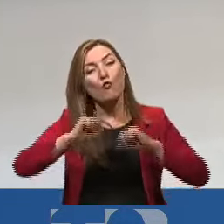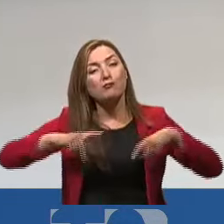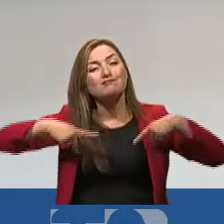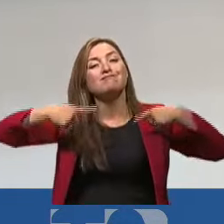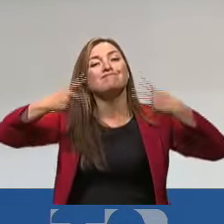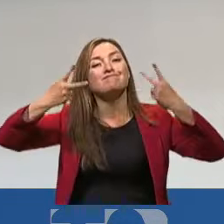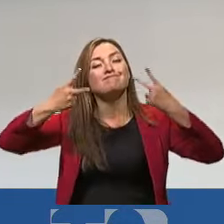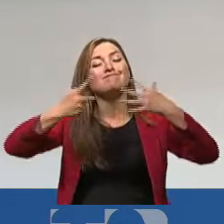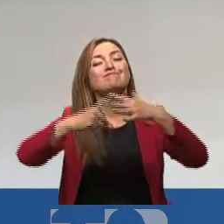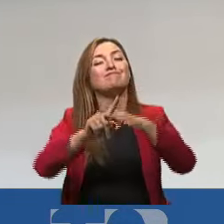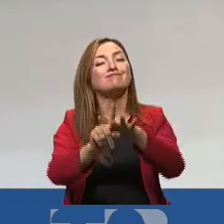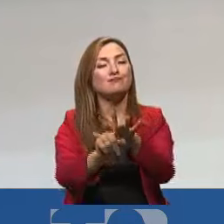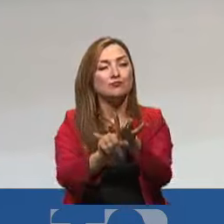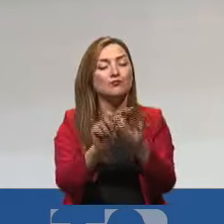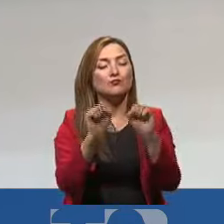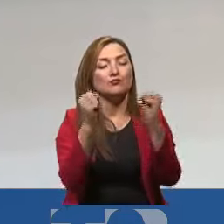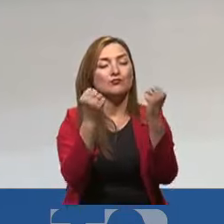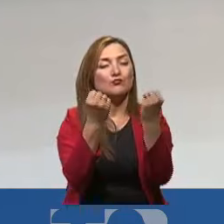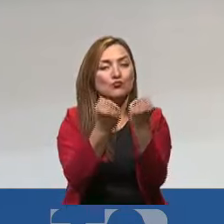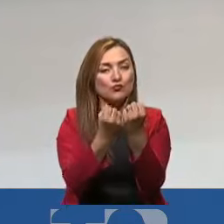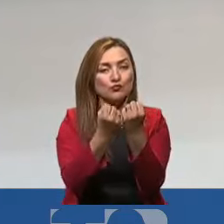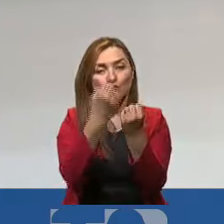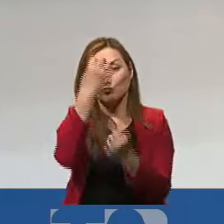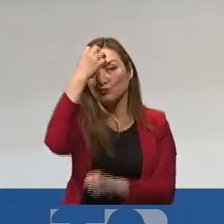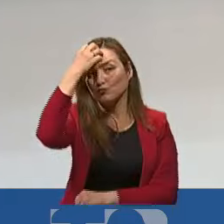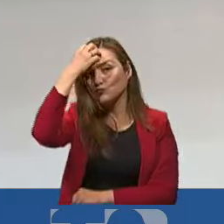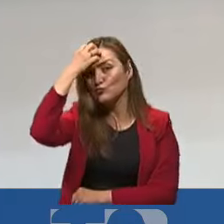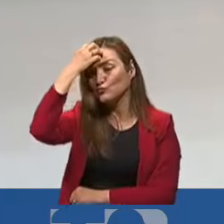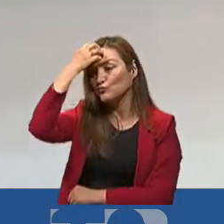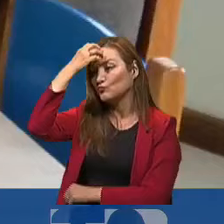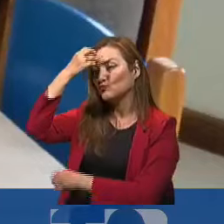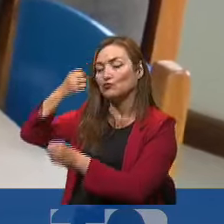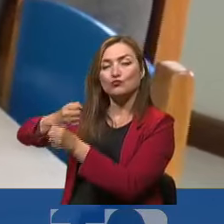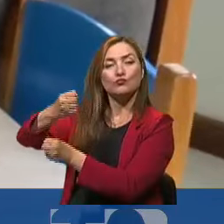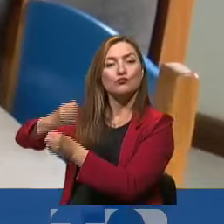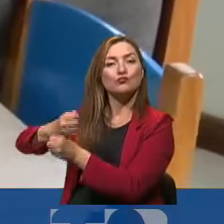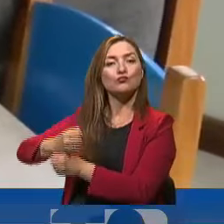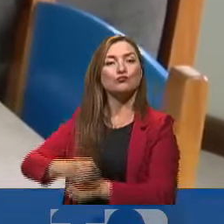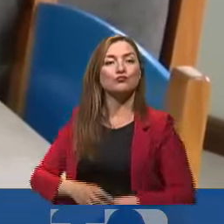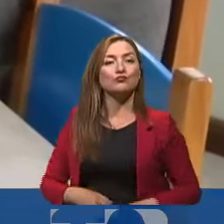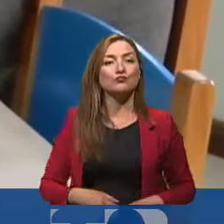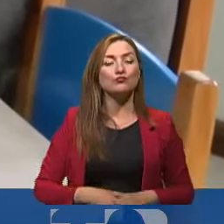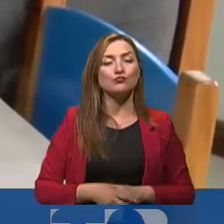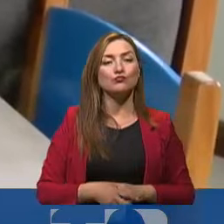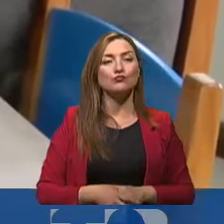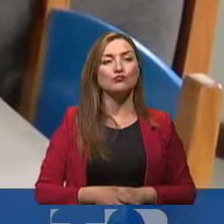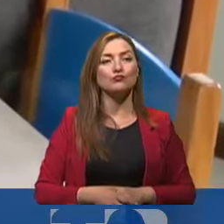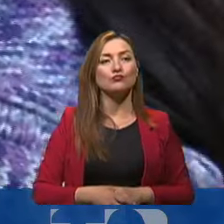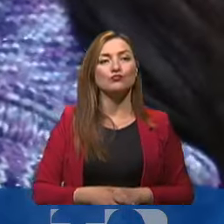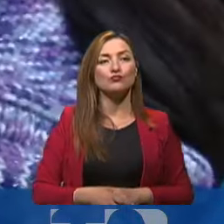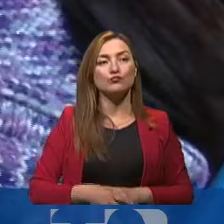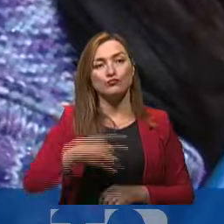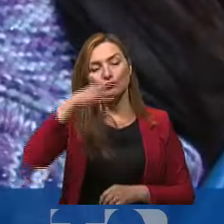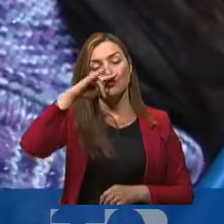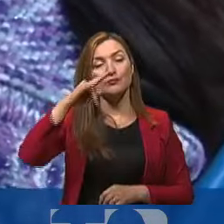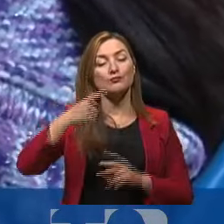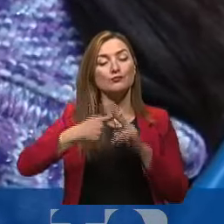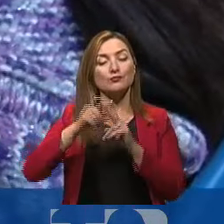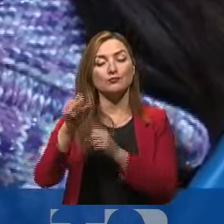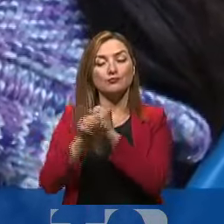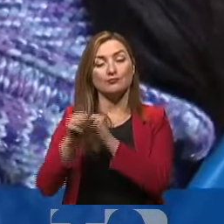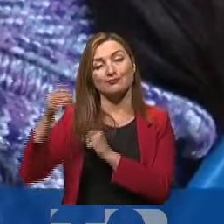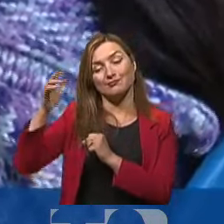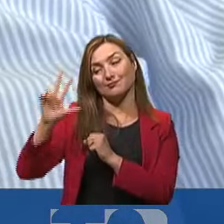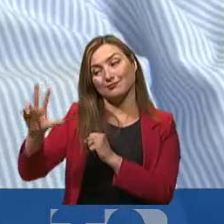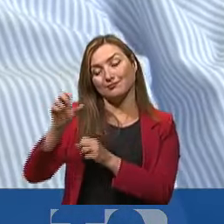vivir una vida inclusiva social, educativa y laboralmente. El programa acoge a niños desde los 3 años.